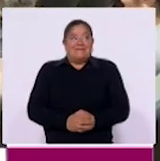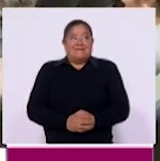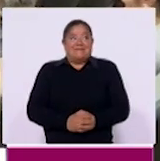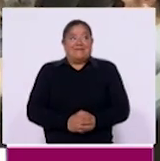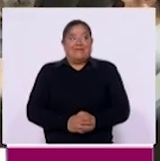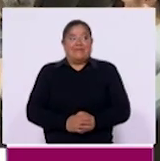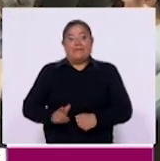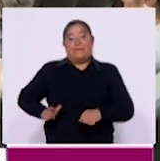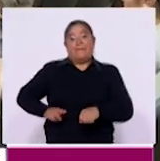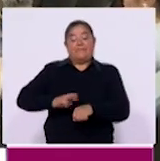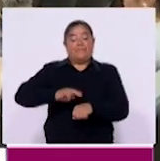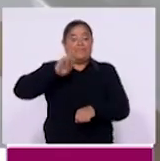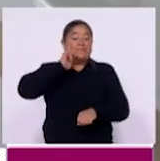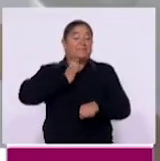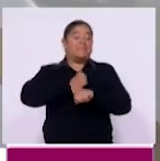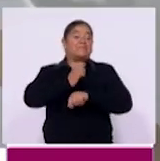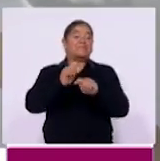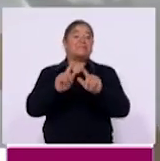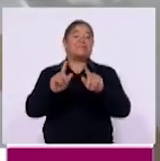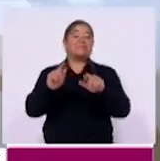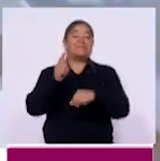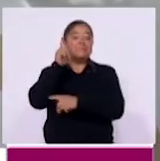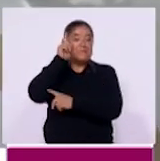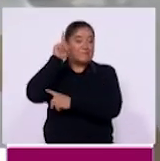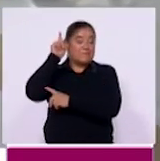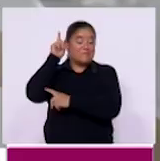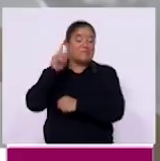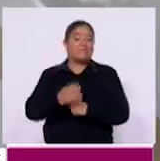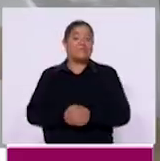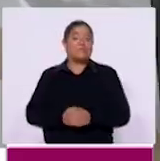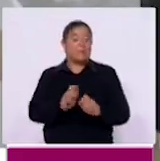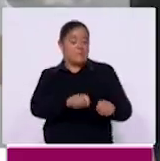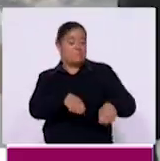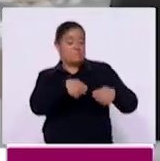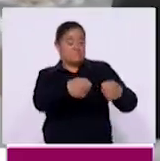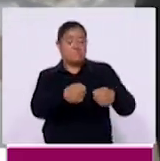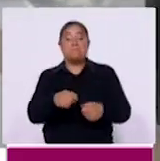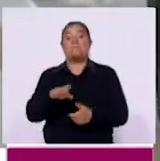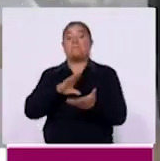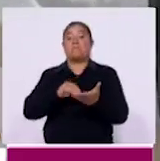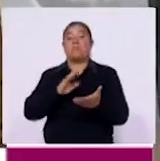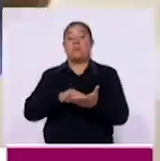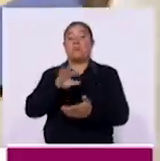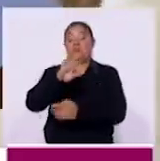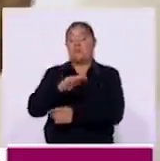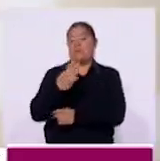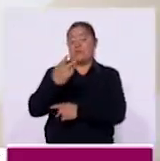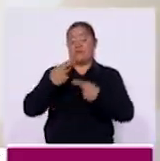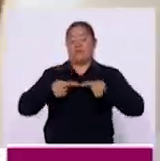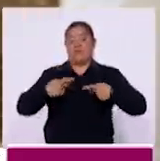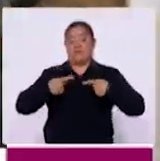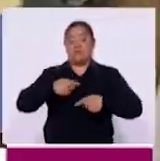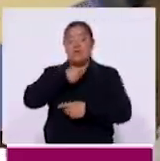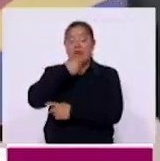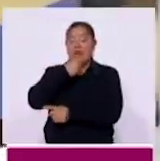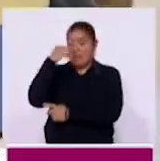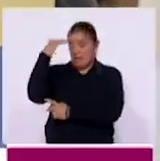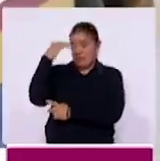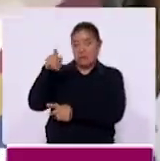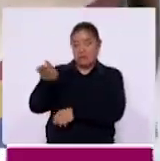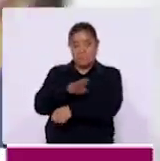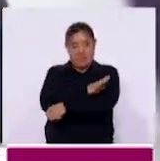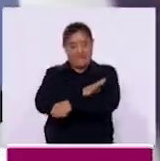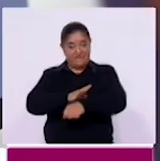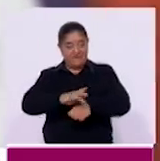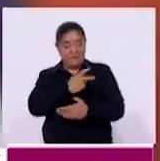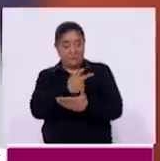La gobernadora del estado de Tlaxcala, Lorena Cuellar Cisneros, entregó documentos de viaje a 43 personas adultas mayores, beneficiarias